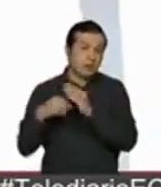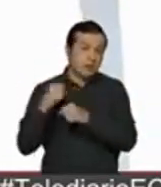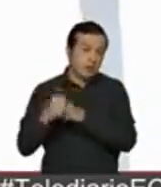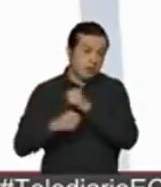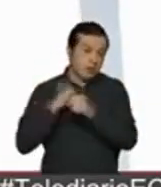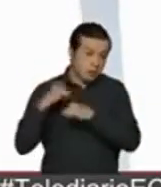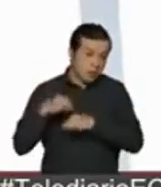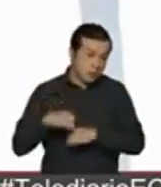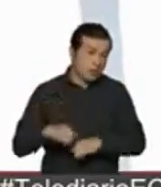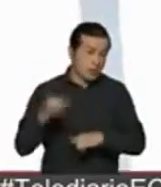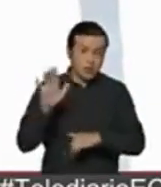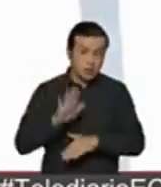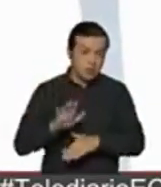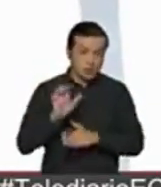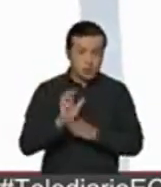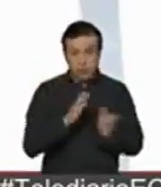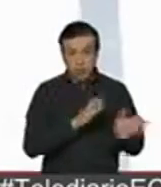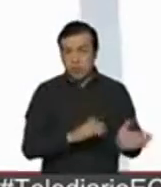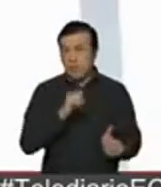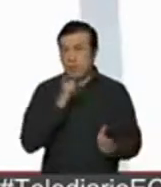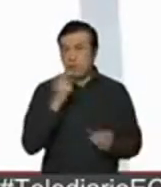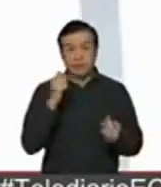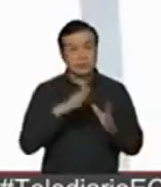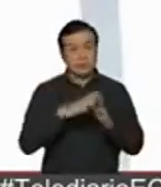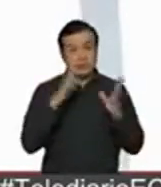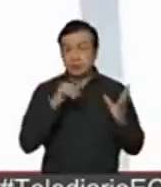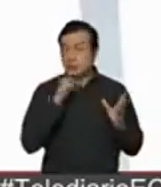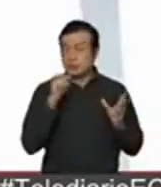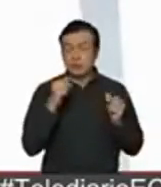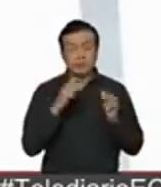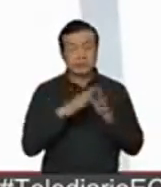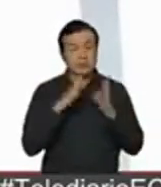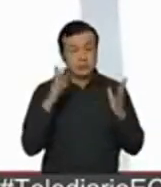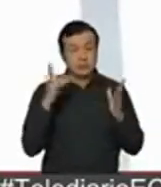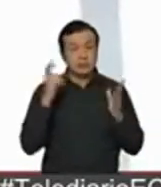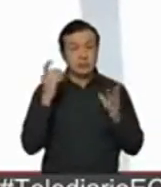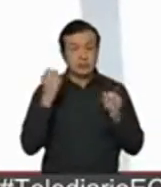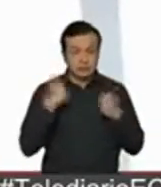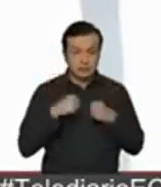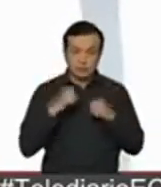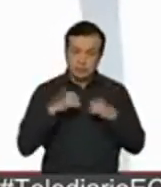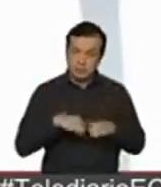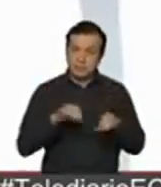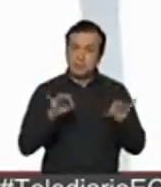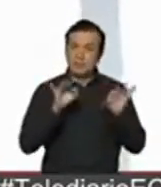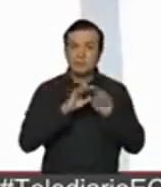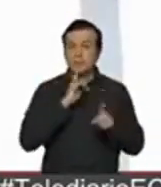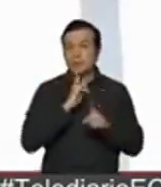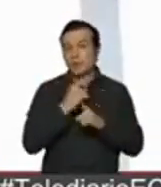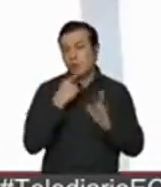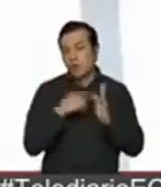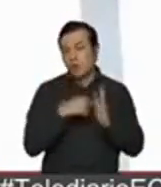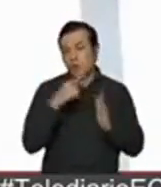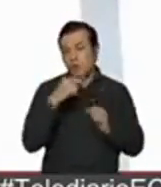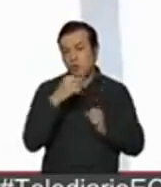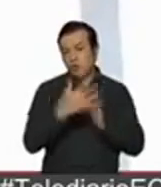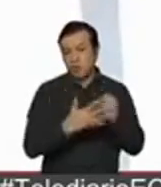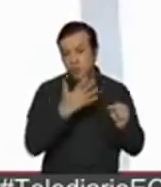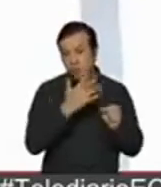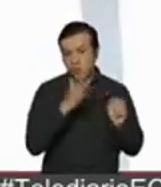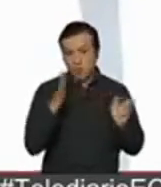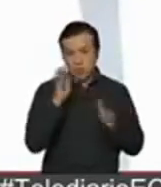años mientras el Ecuador mantenga un déficit fiscal muy alto. Entonces, lo que queremos evitar a toda costa es que de aquí, por ejemplo, a los próximos